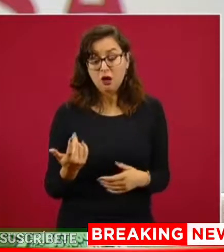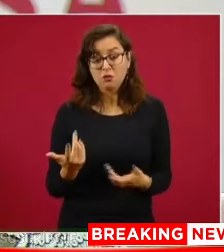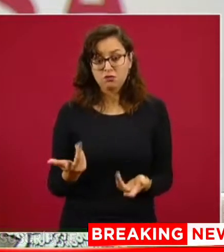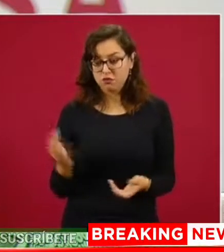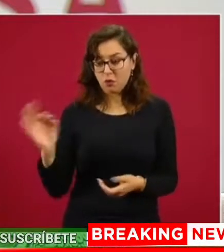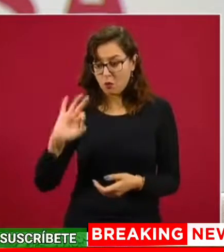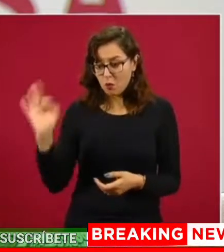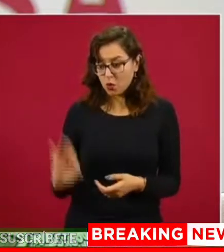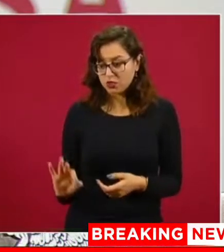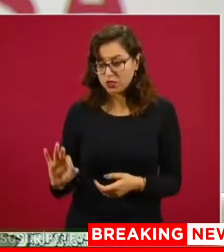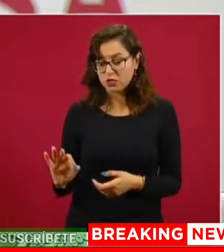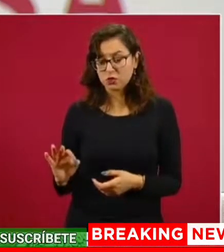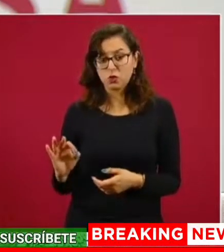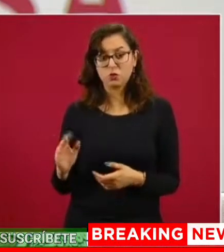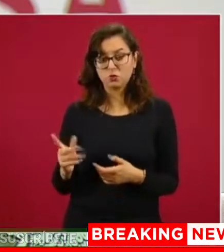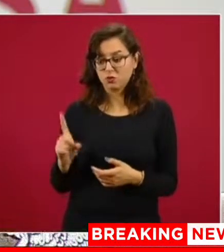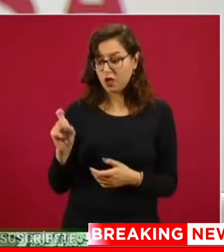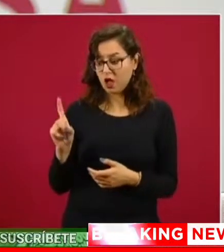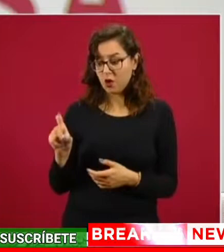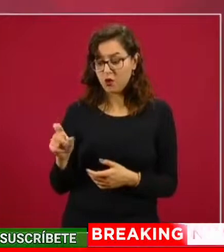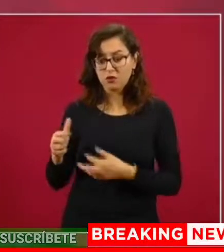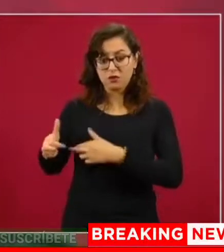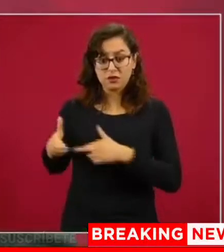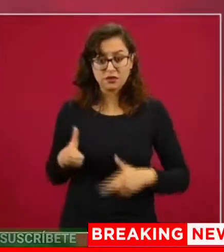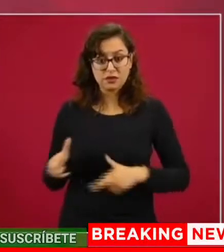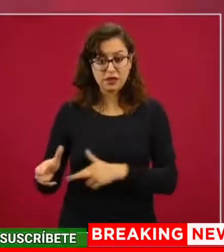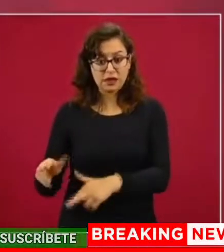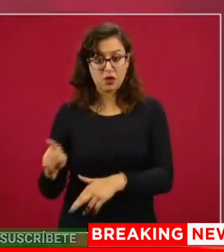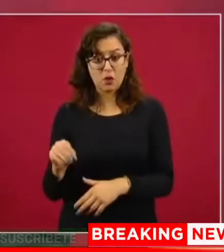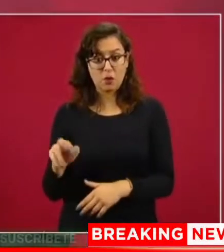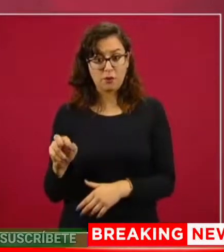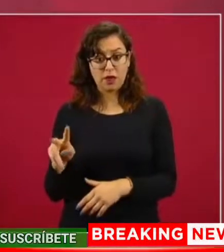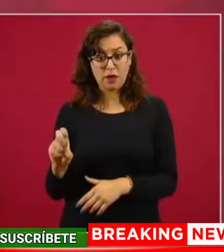un porcentaje del agua del río Bravo.